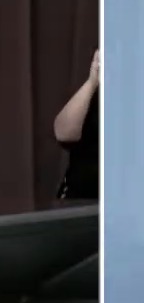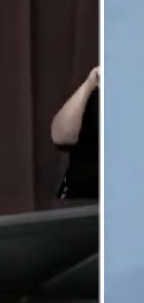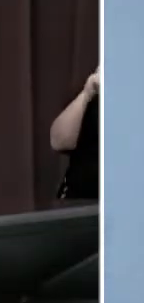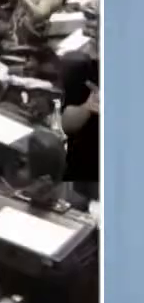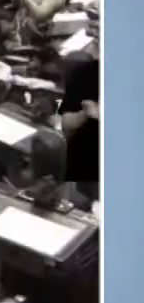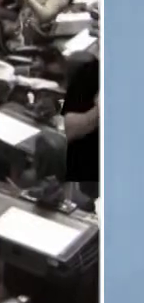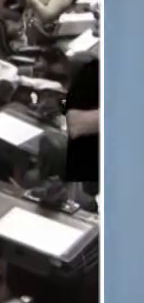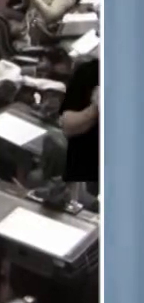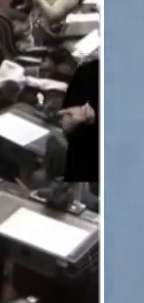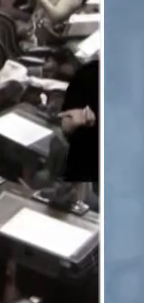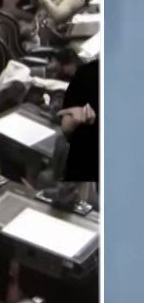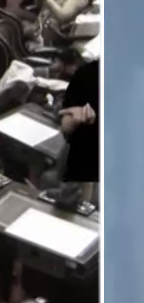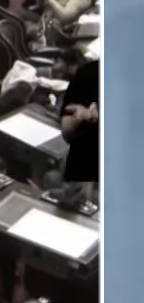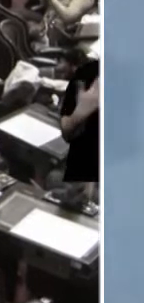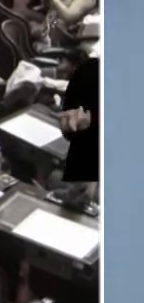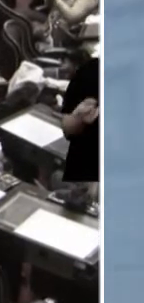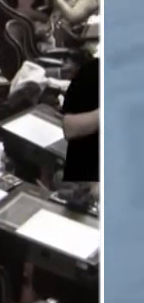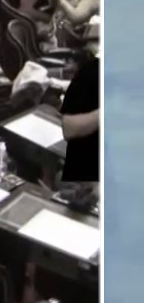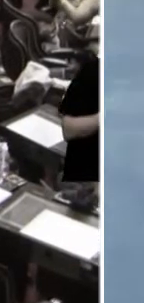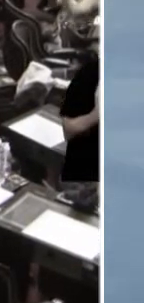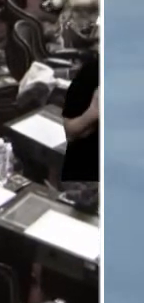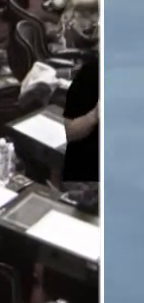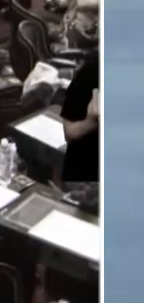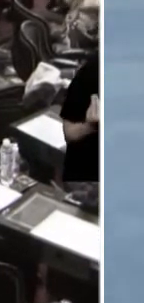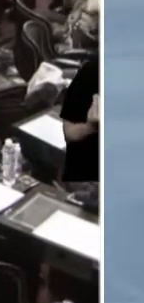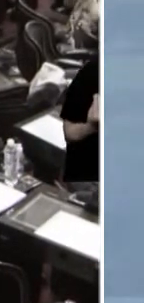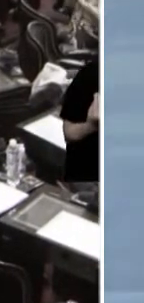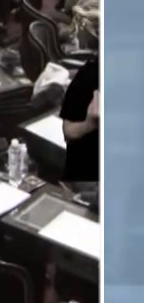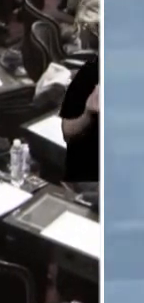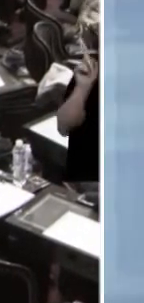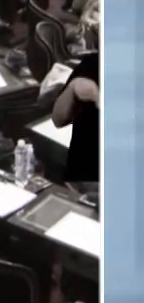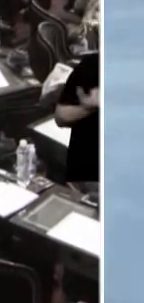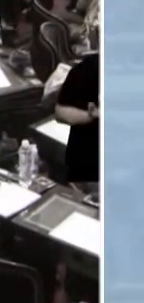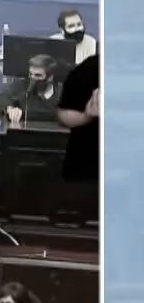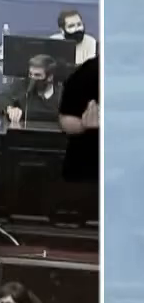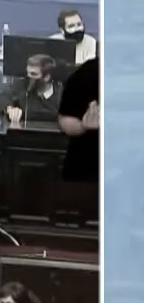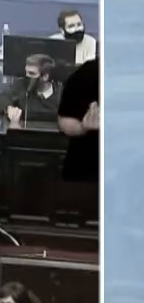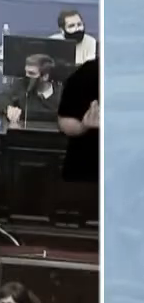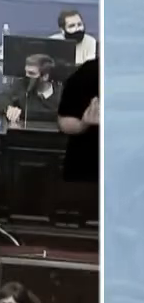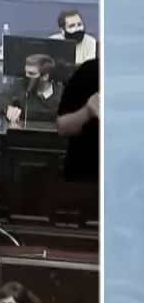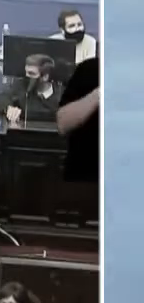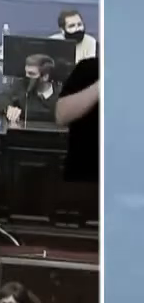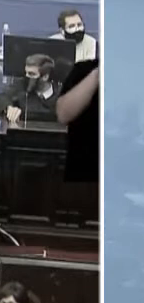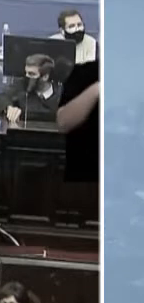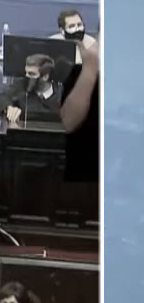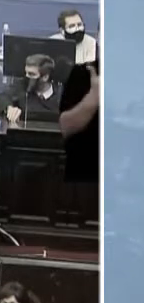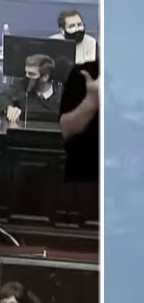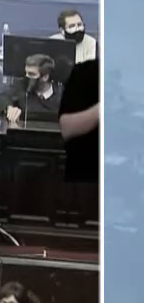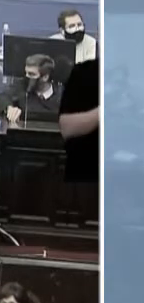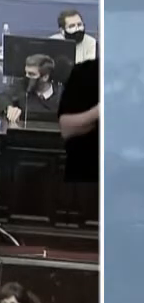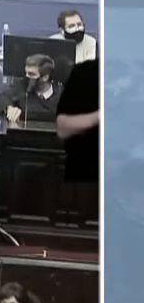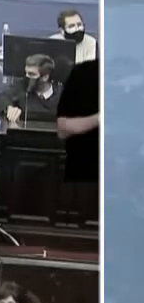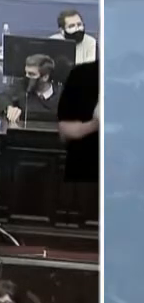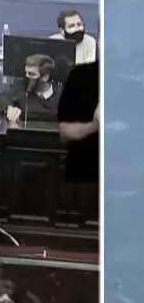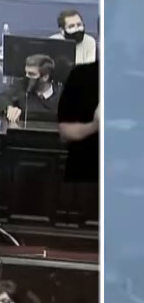periodos, diputada nacional, he sido senadora, es decir que viví el 2001, la 125,